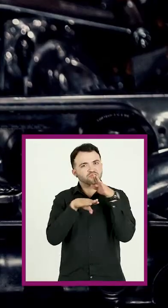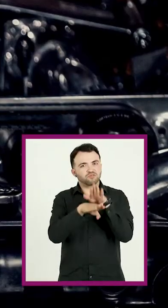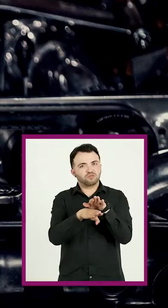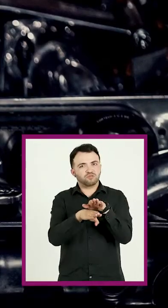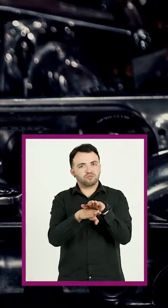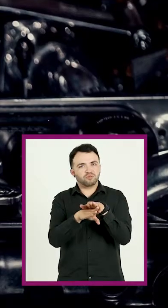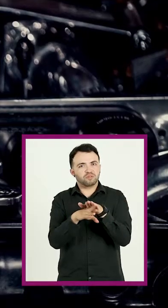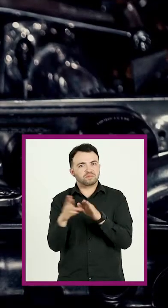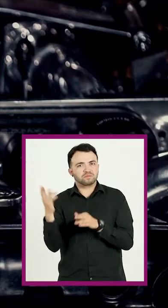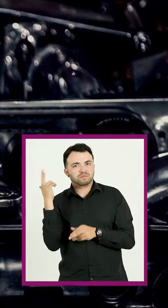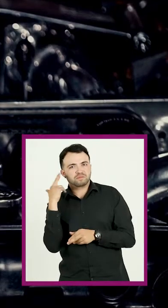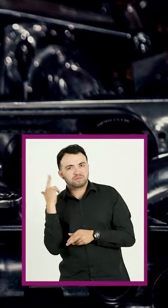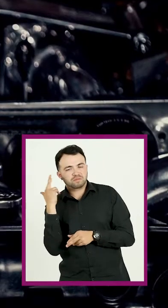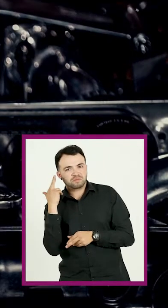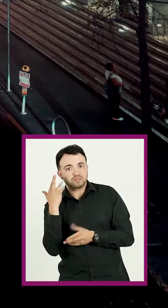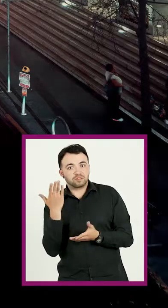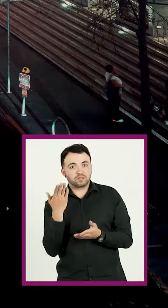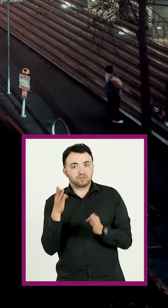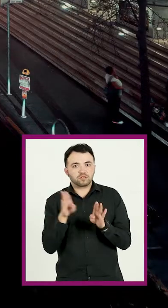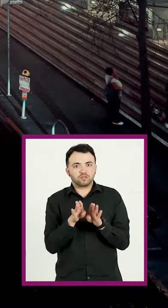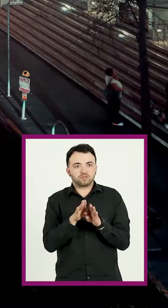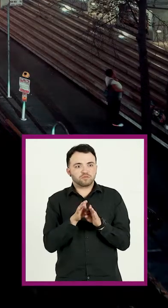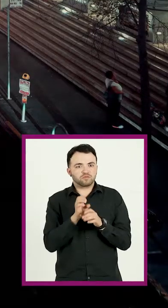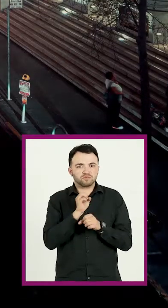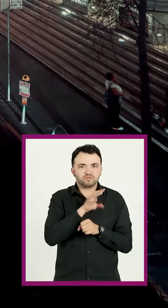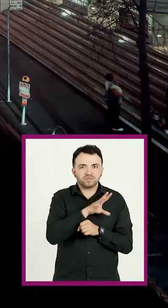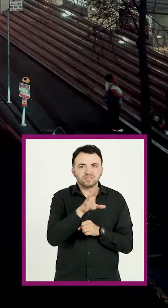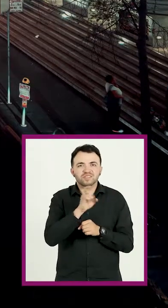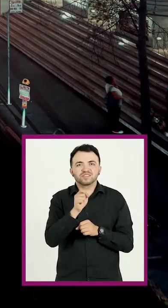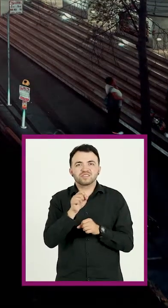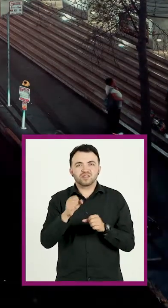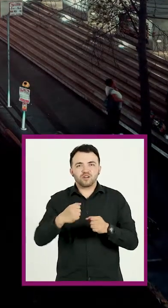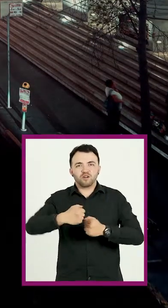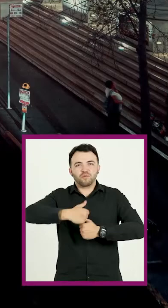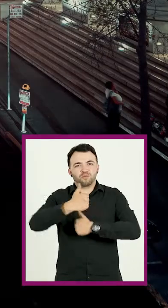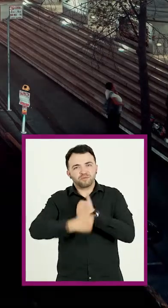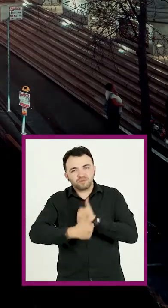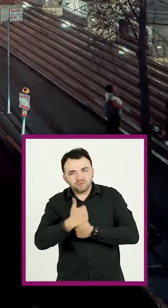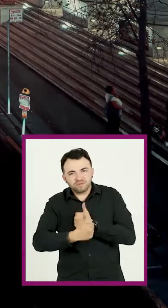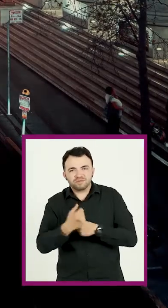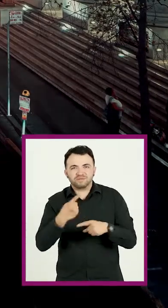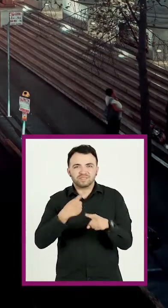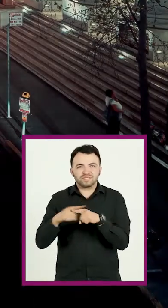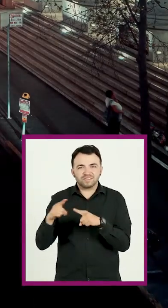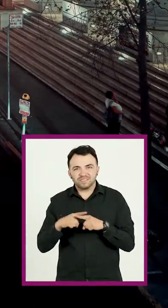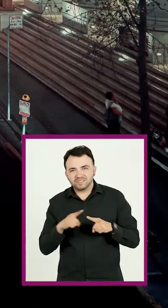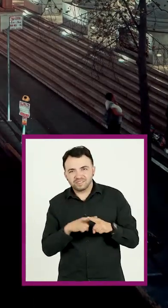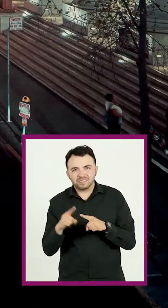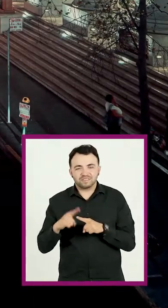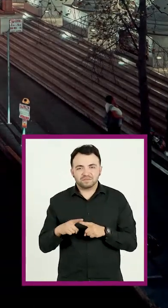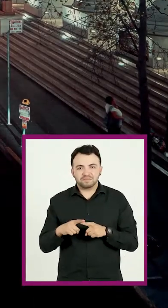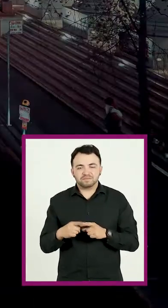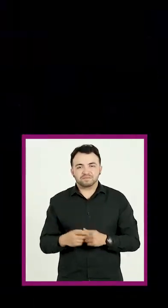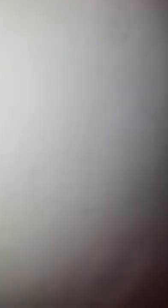en base a composiciones musicales compuestas por rumores de motores y máquinas.